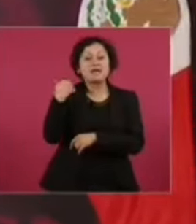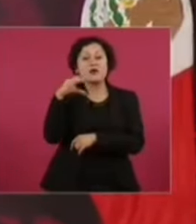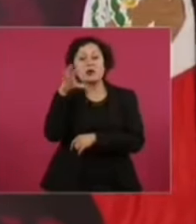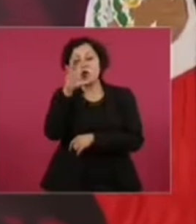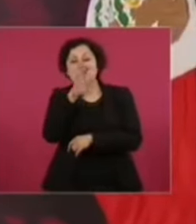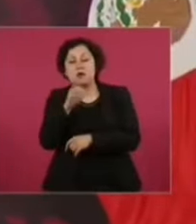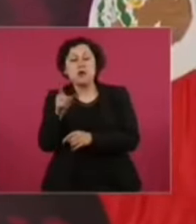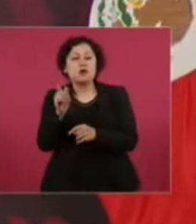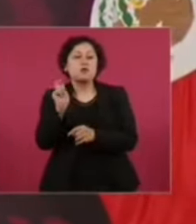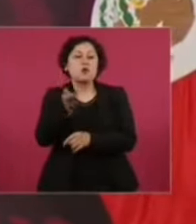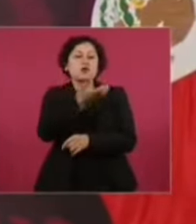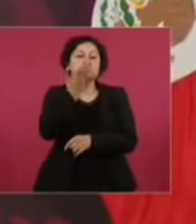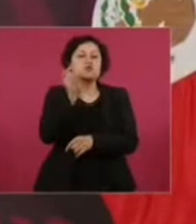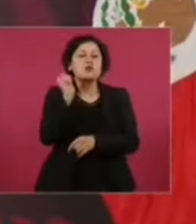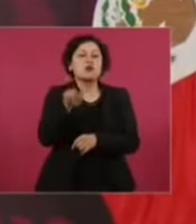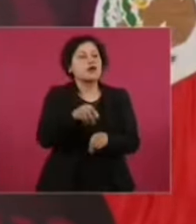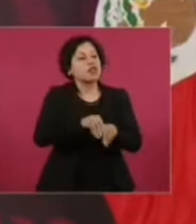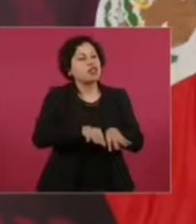Imagínense,